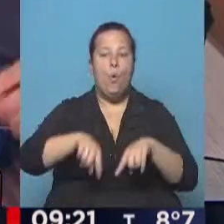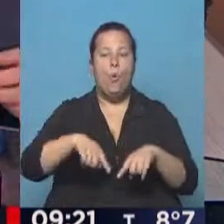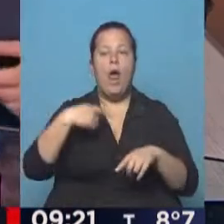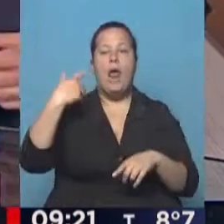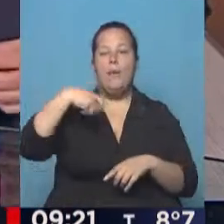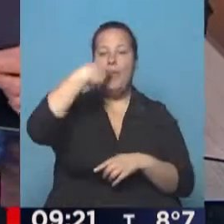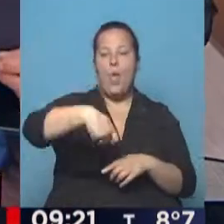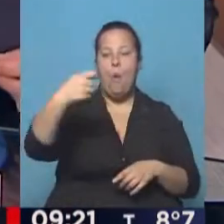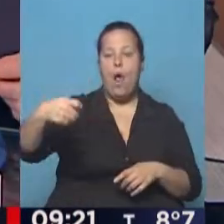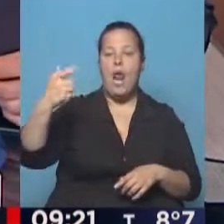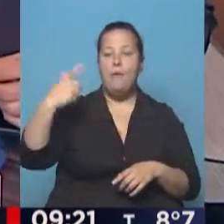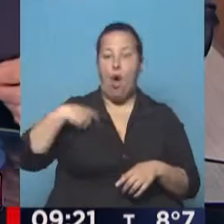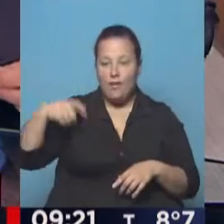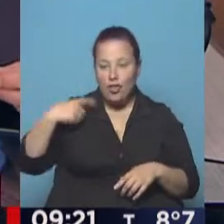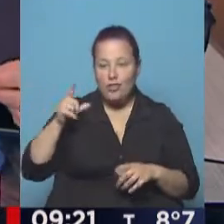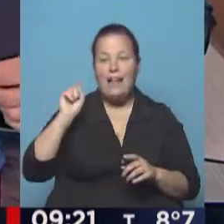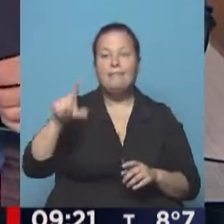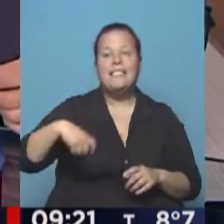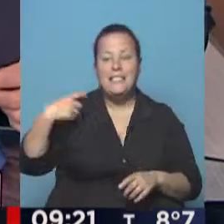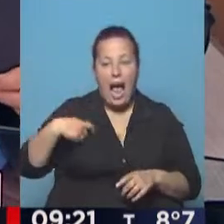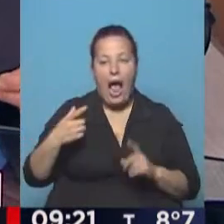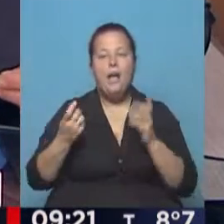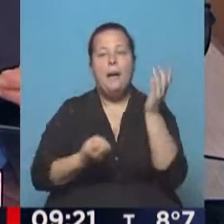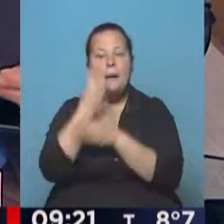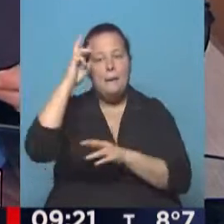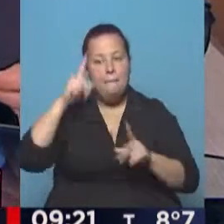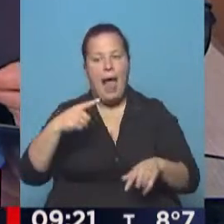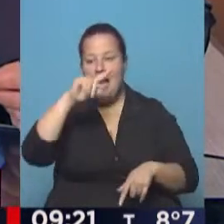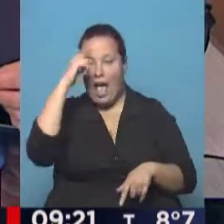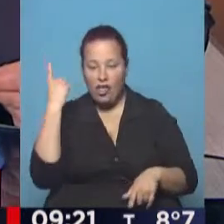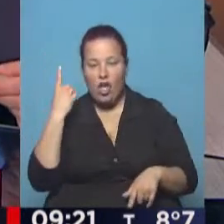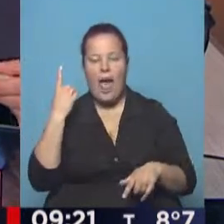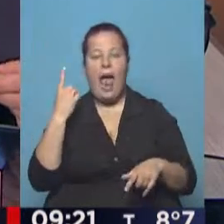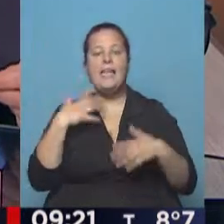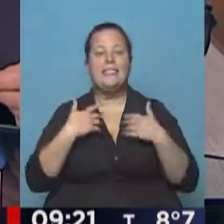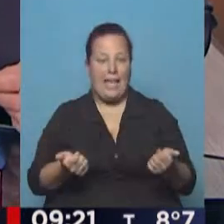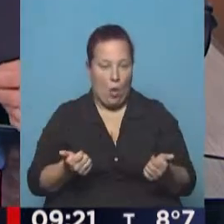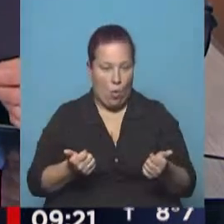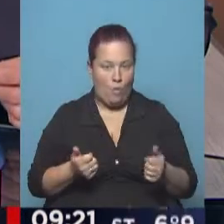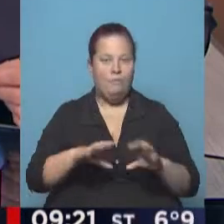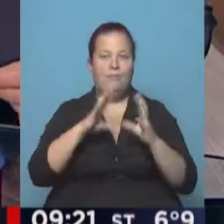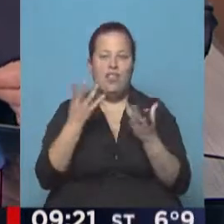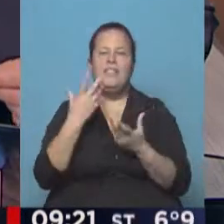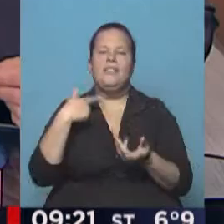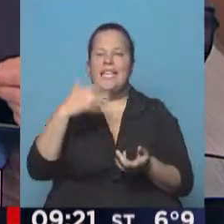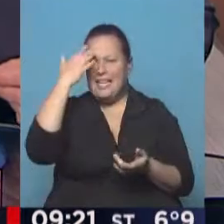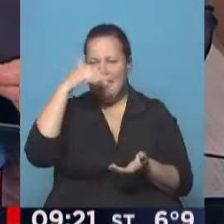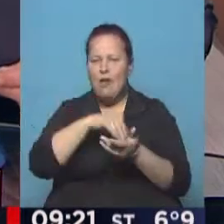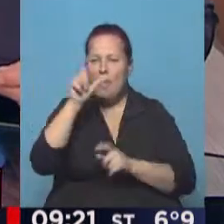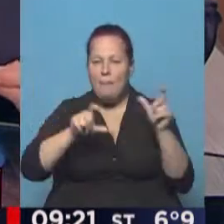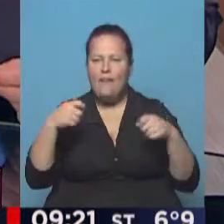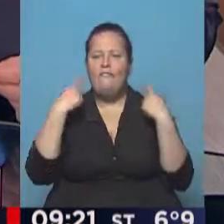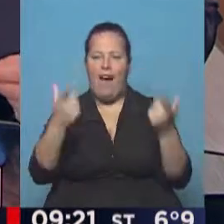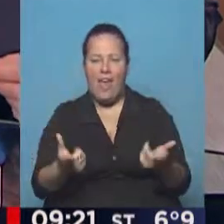obras sociales de los gremios y crear el Plan Nacional de Salud, Plan Universal de Salud. 15 millones de personas que se